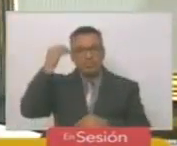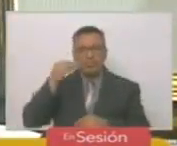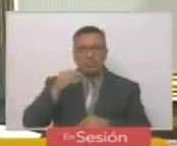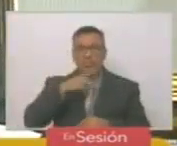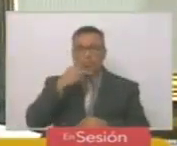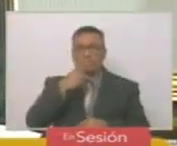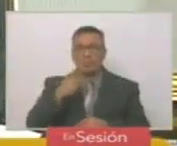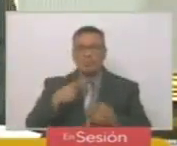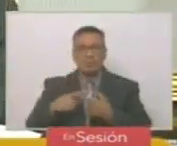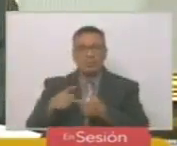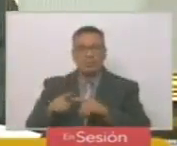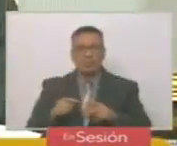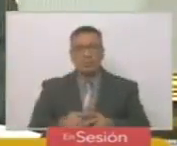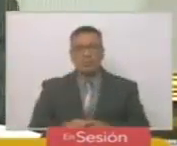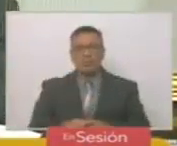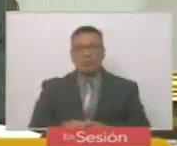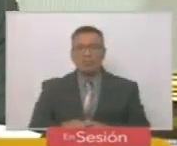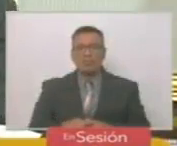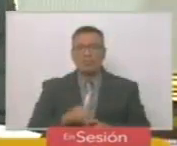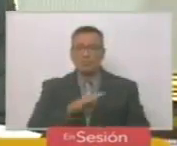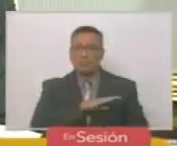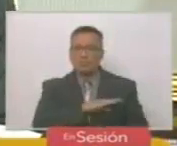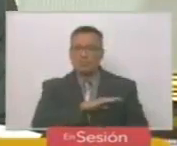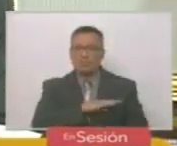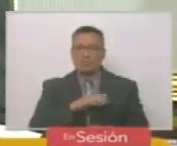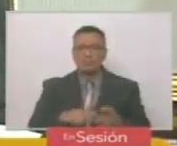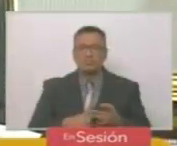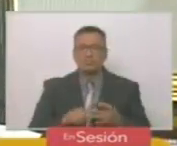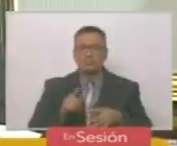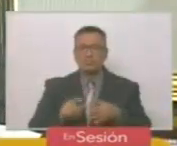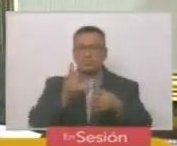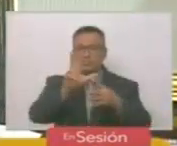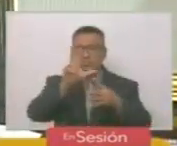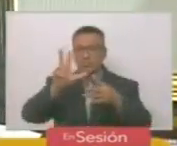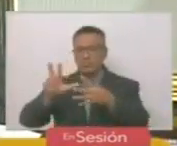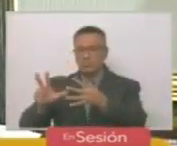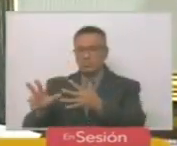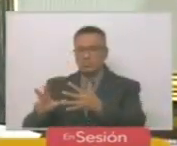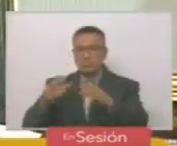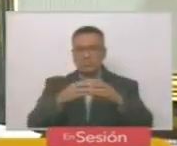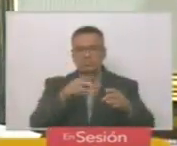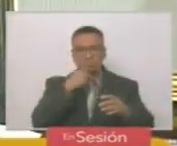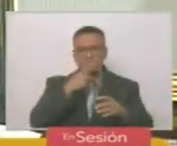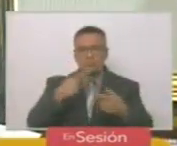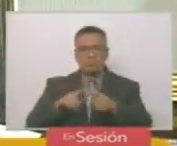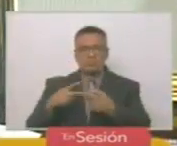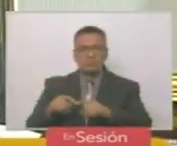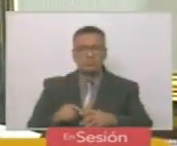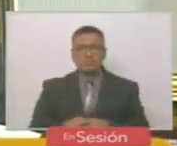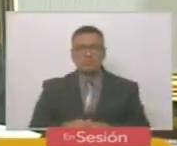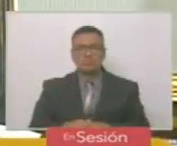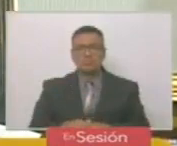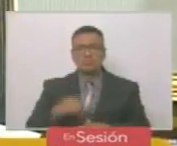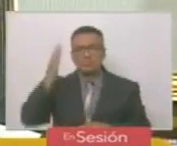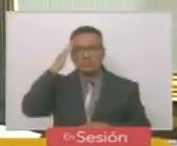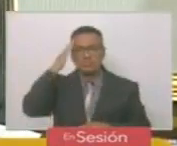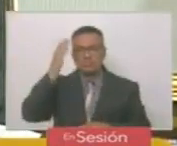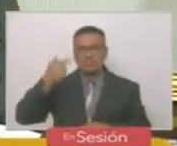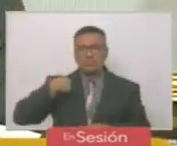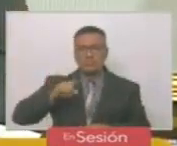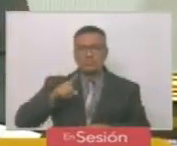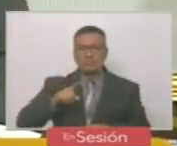político distinto, de pertenencia a tres diferentes toldas políticas diferentes, sabían que lo que